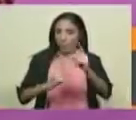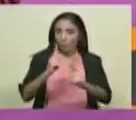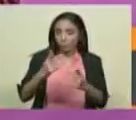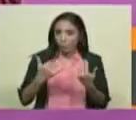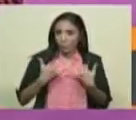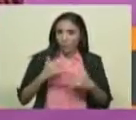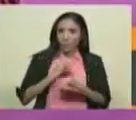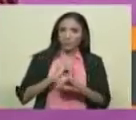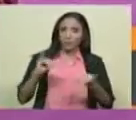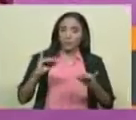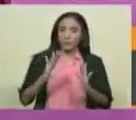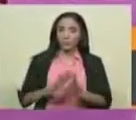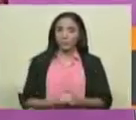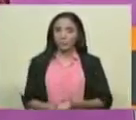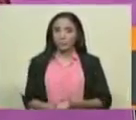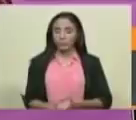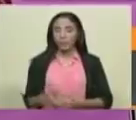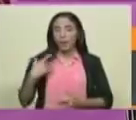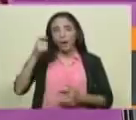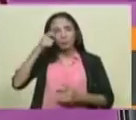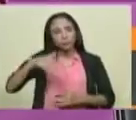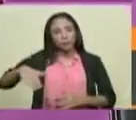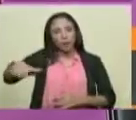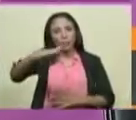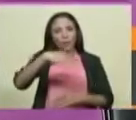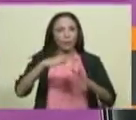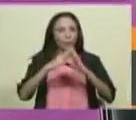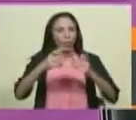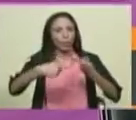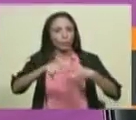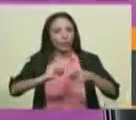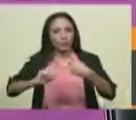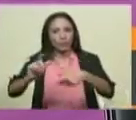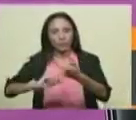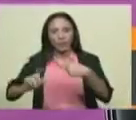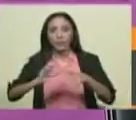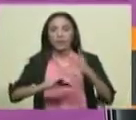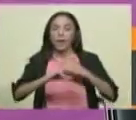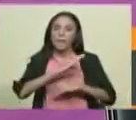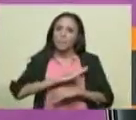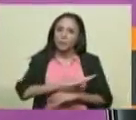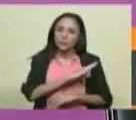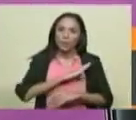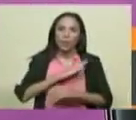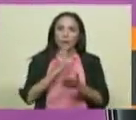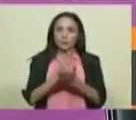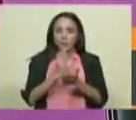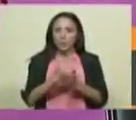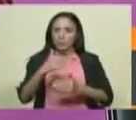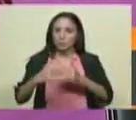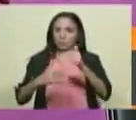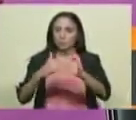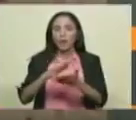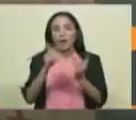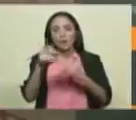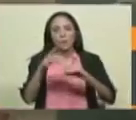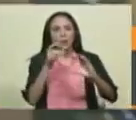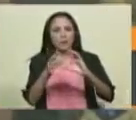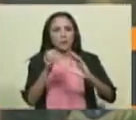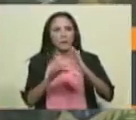se distribuya al pueblo venezolano a través de las misiones y las grandes misiones y del carnet de la